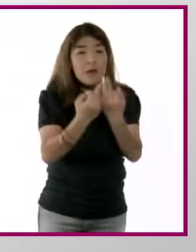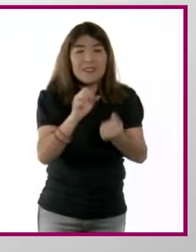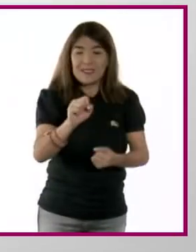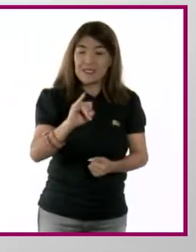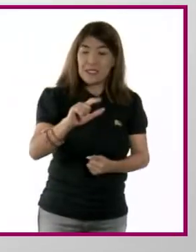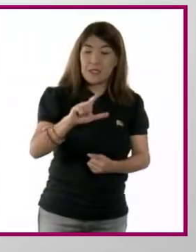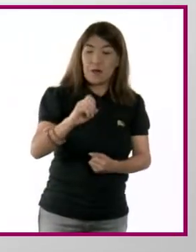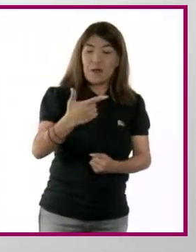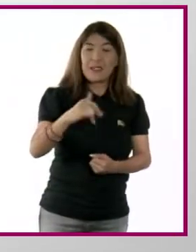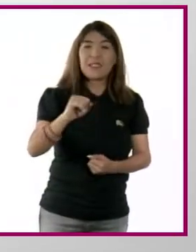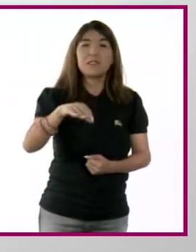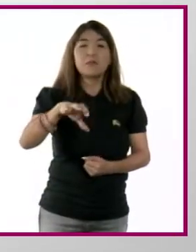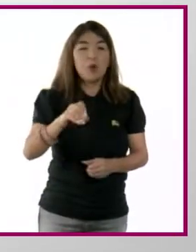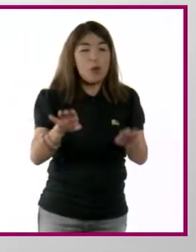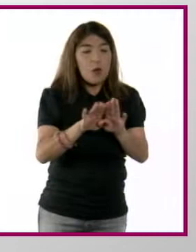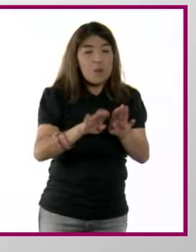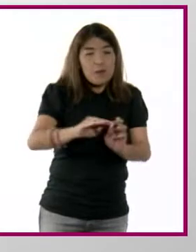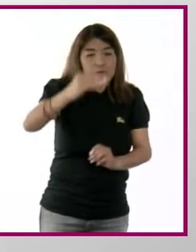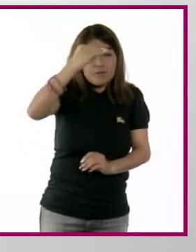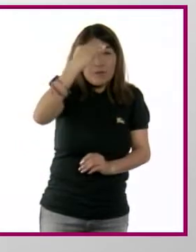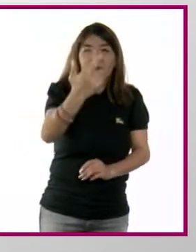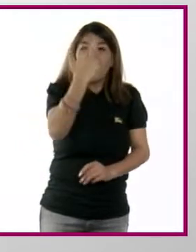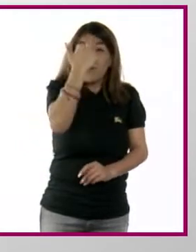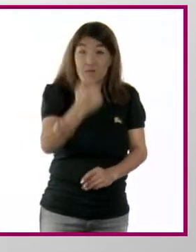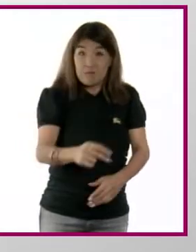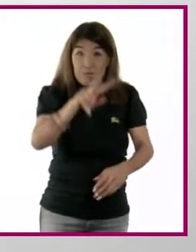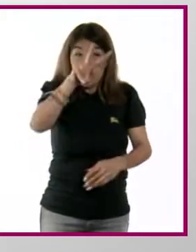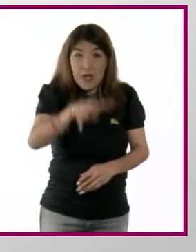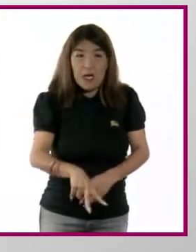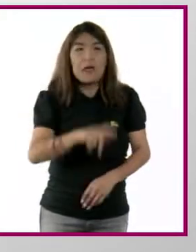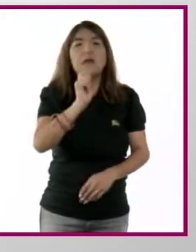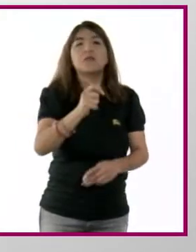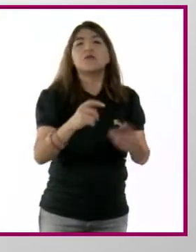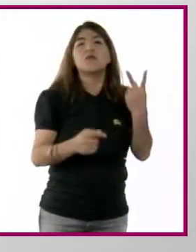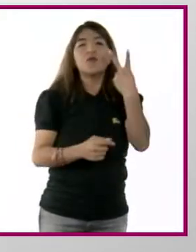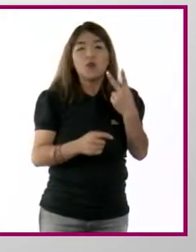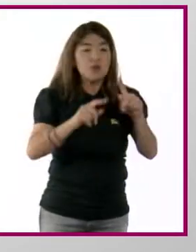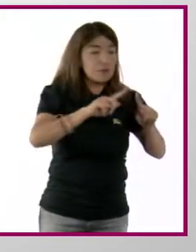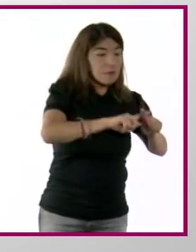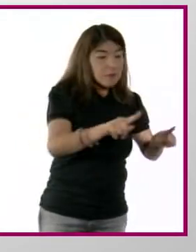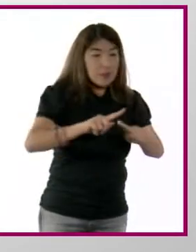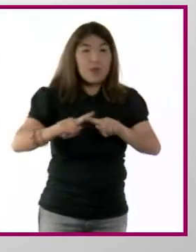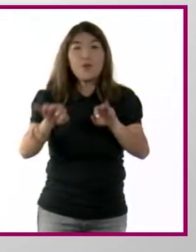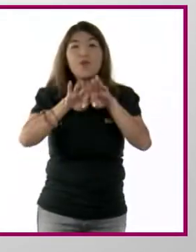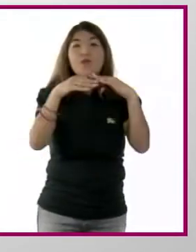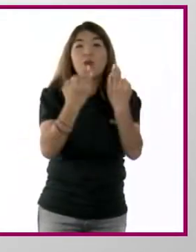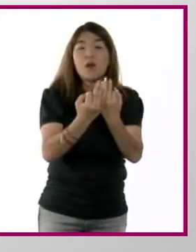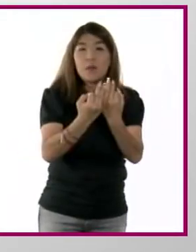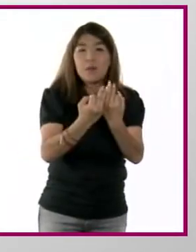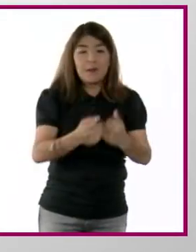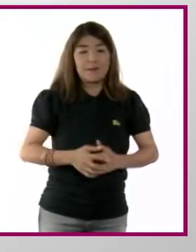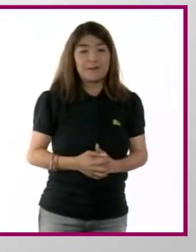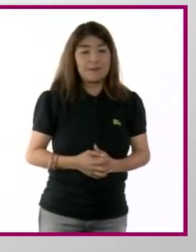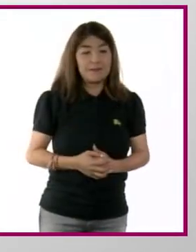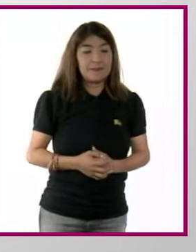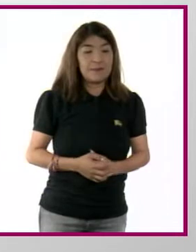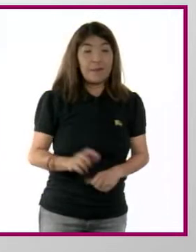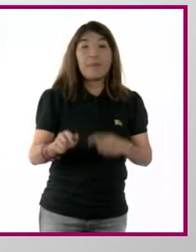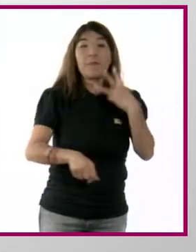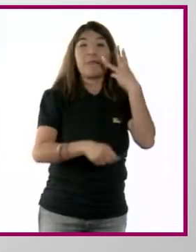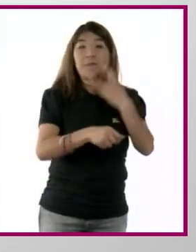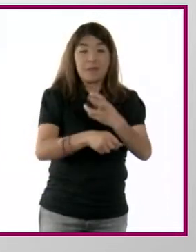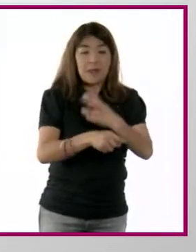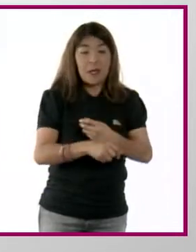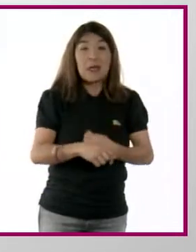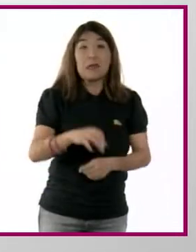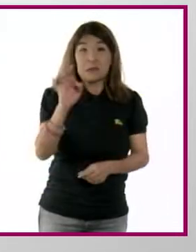razonamiento lógico-deductivo, cuya estructura fija consta de 2 proporciones distintas actuando como premisas y una tercera como